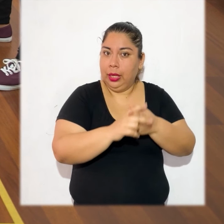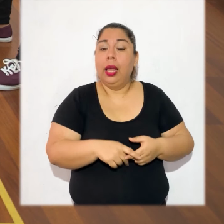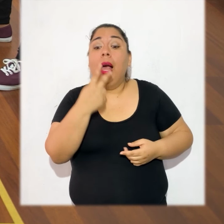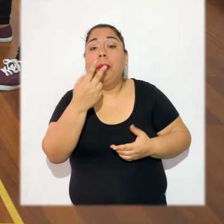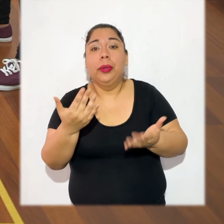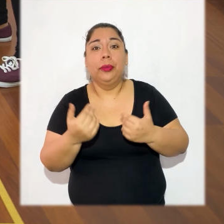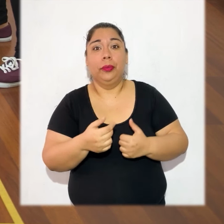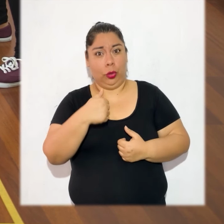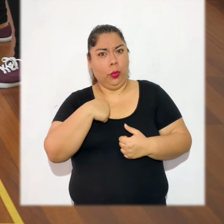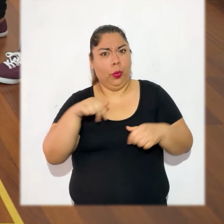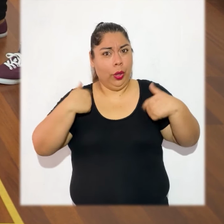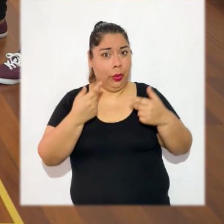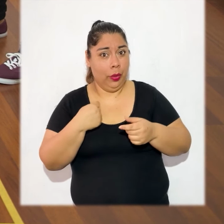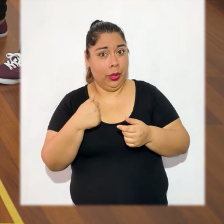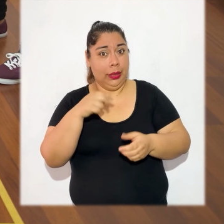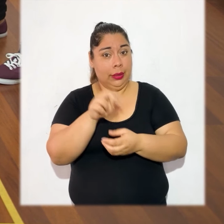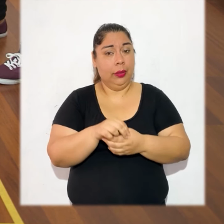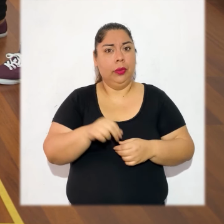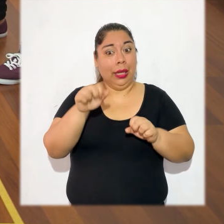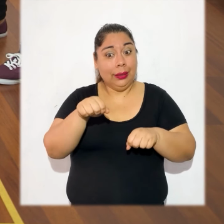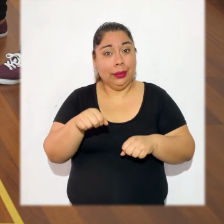¿Puedo intentar? Sí. Sí.